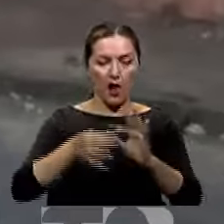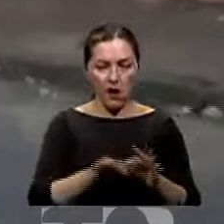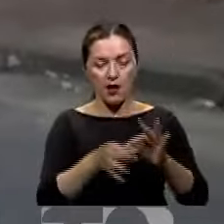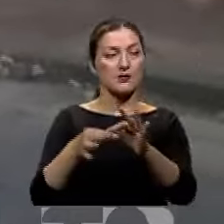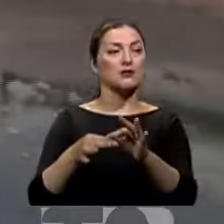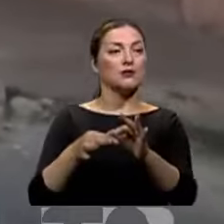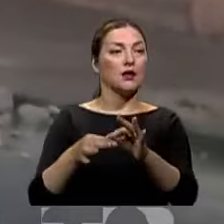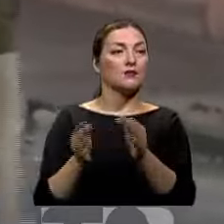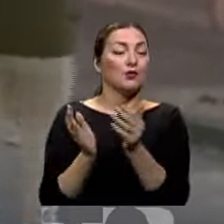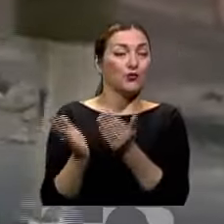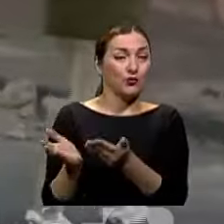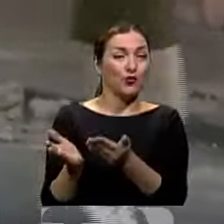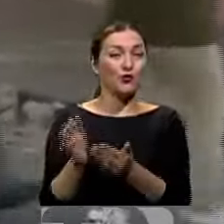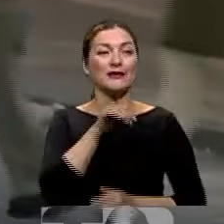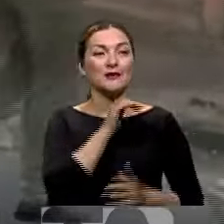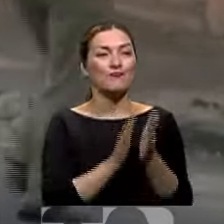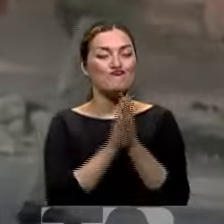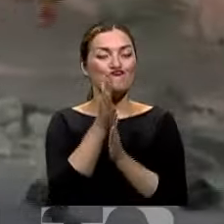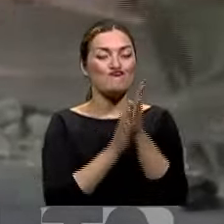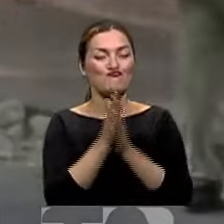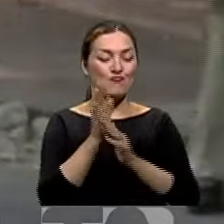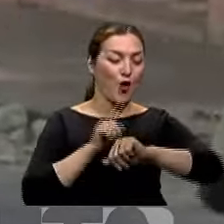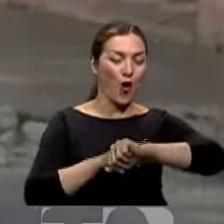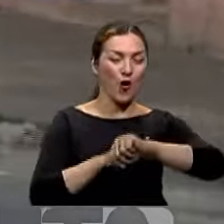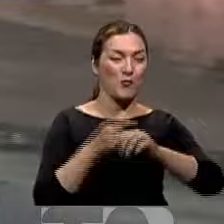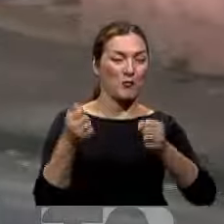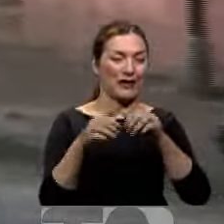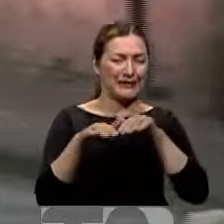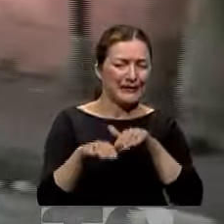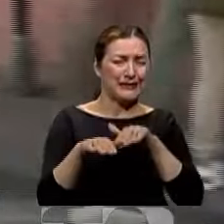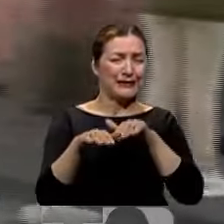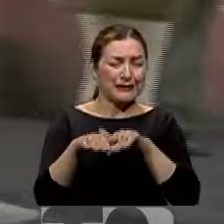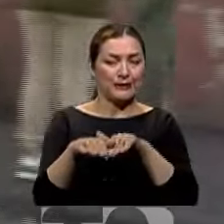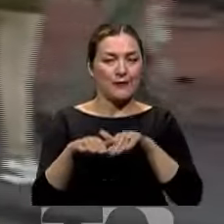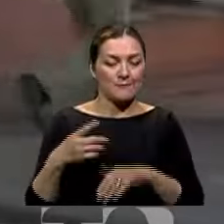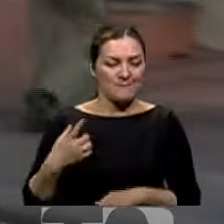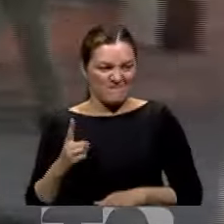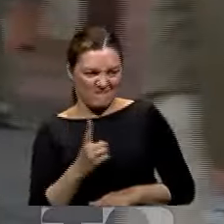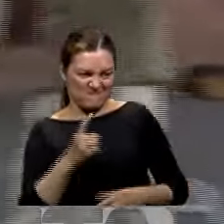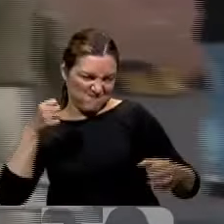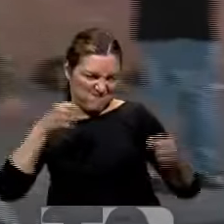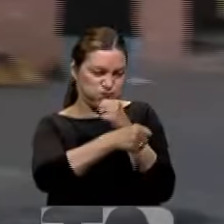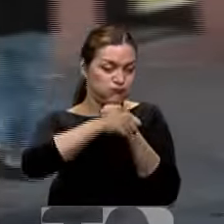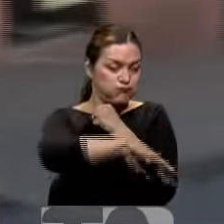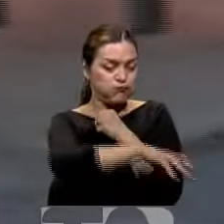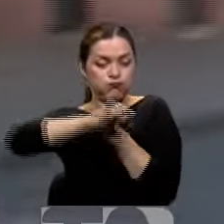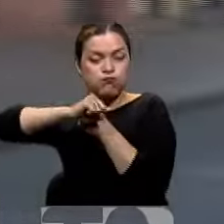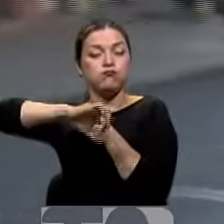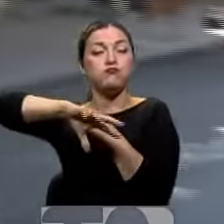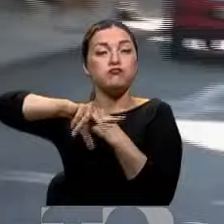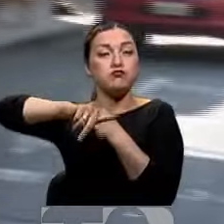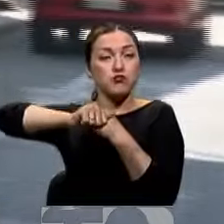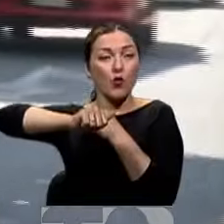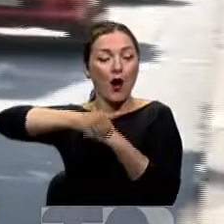Pero cabe indicar que estos delincuentes aprovechan las horas pico cuando hay tráfico vehicular para asaltar a los vehículos que están subiendo por la calle